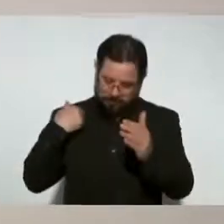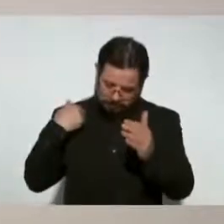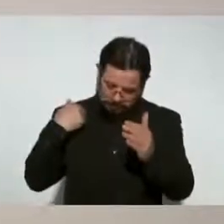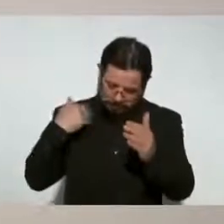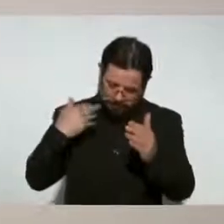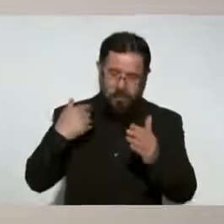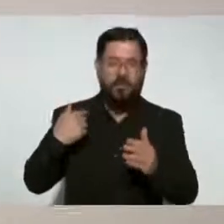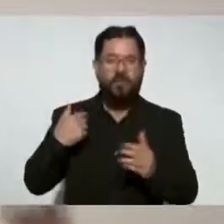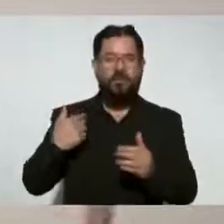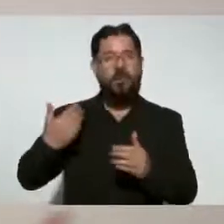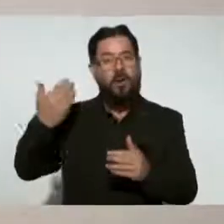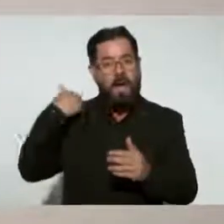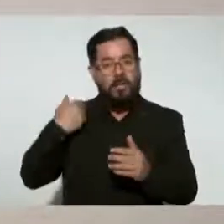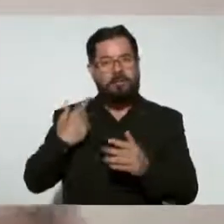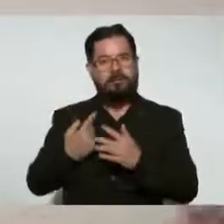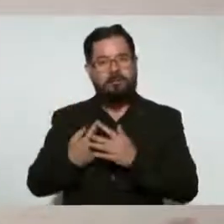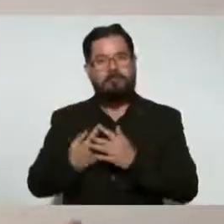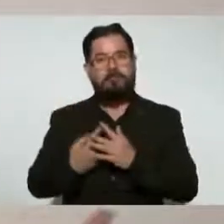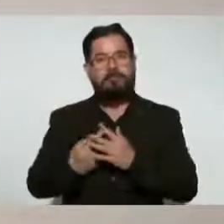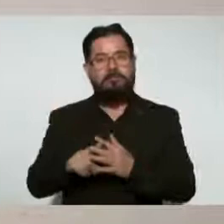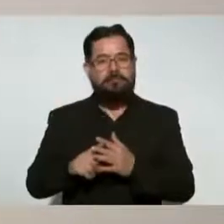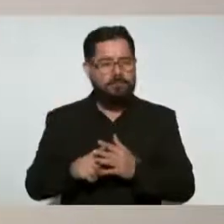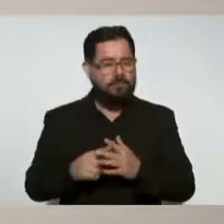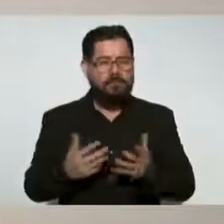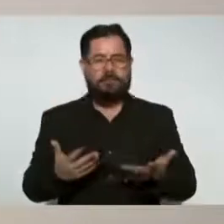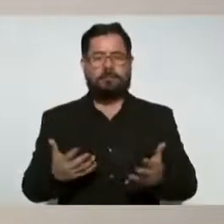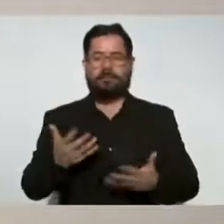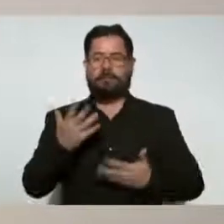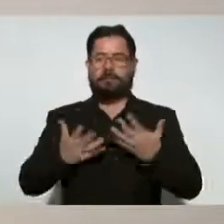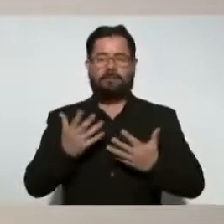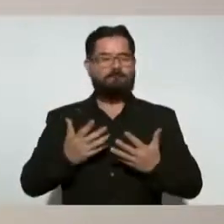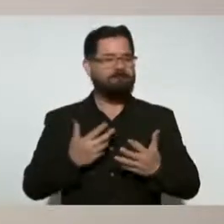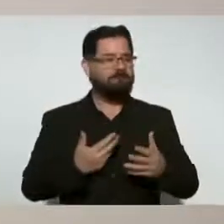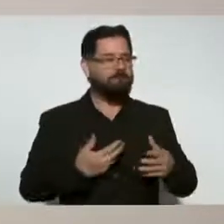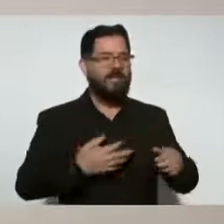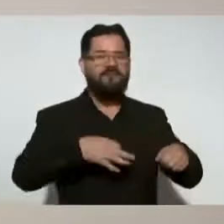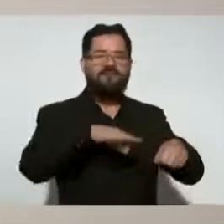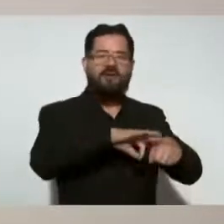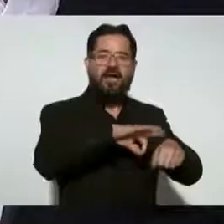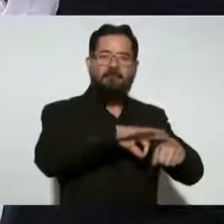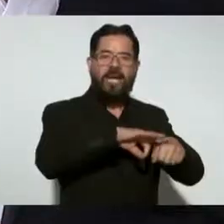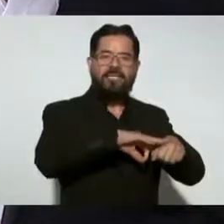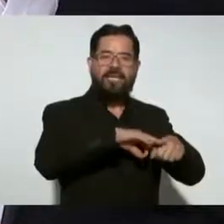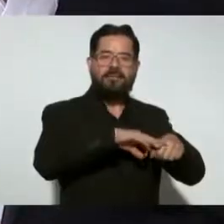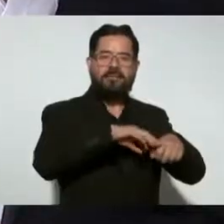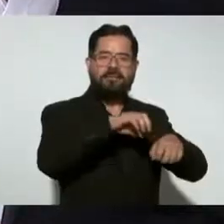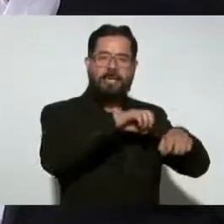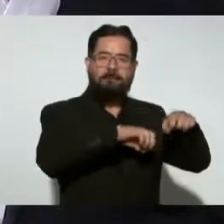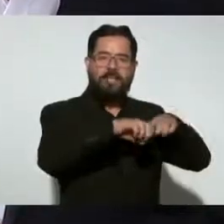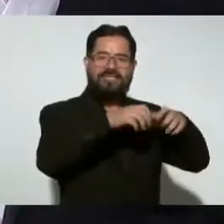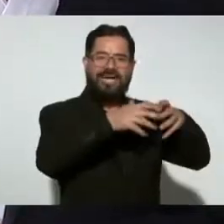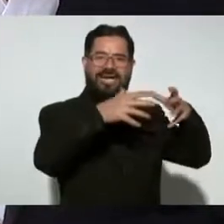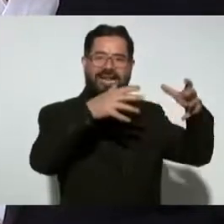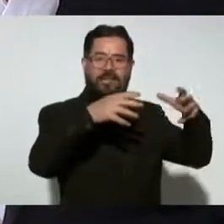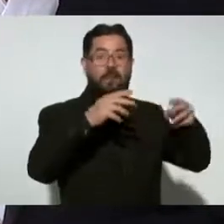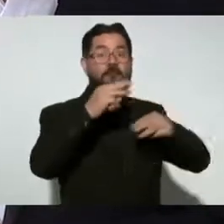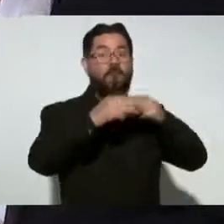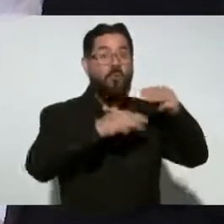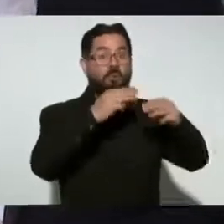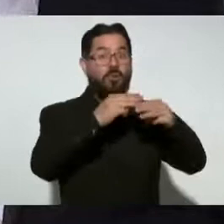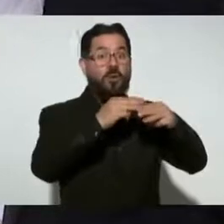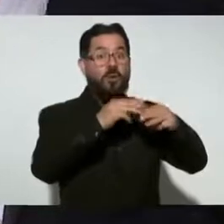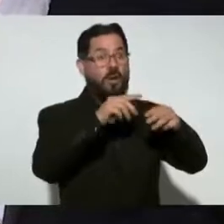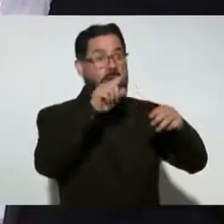empezamos a hacer acuerdos con las farmacéuticas del mundo para contar con